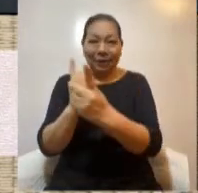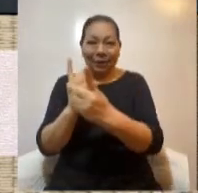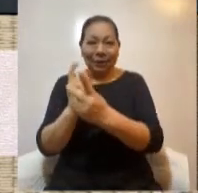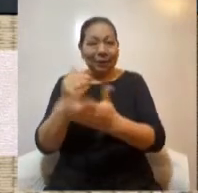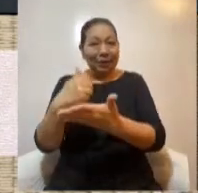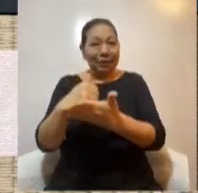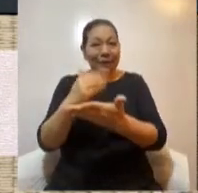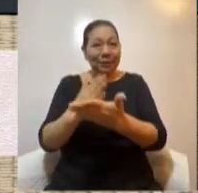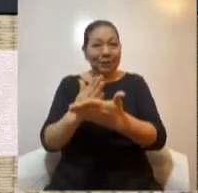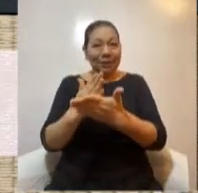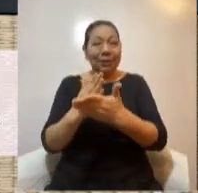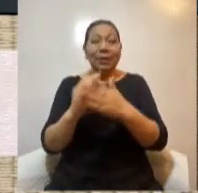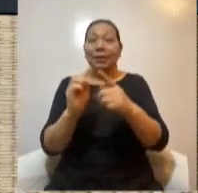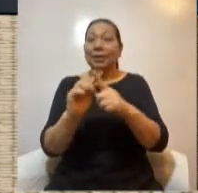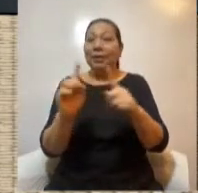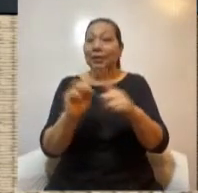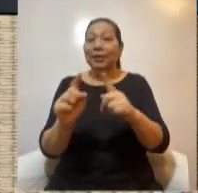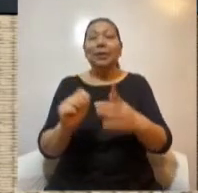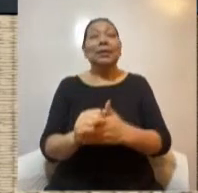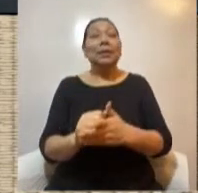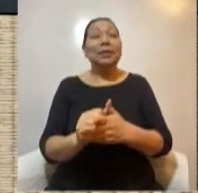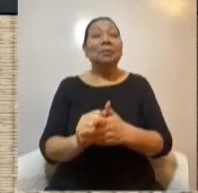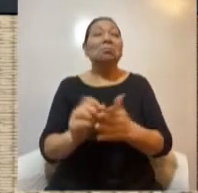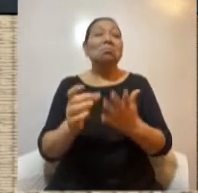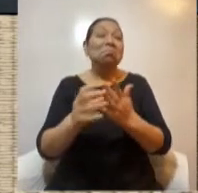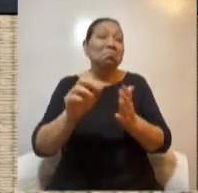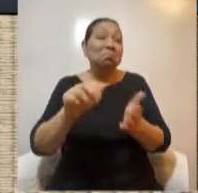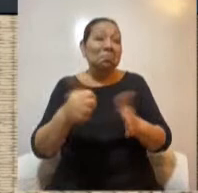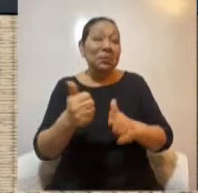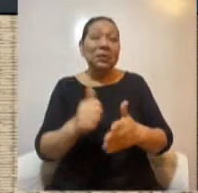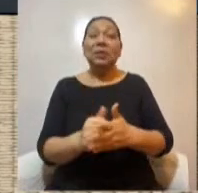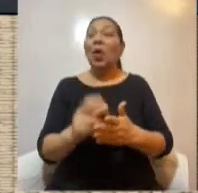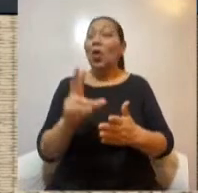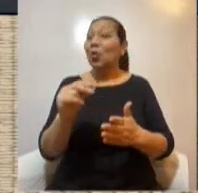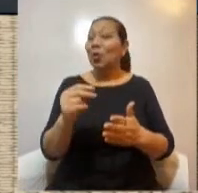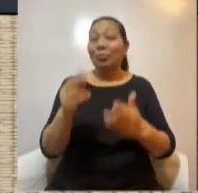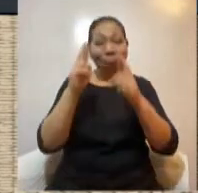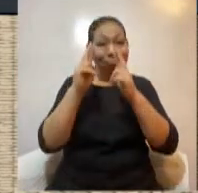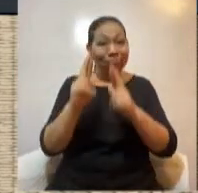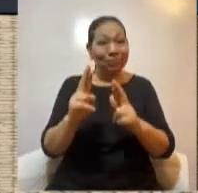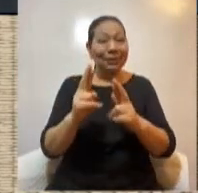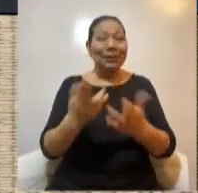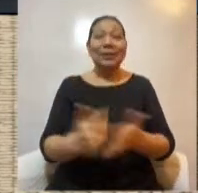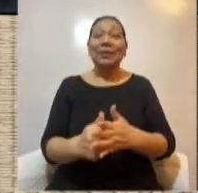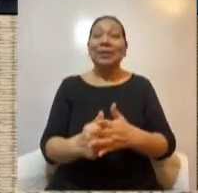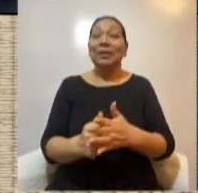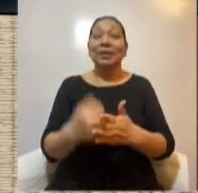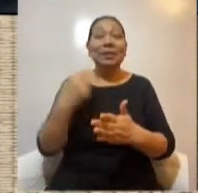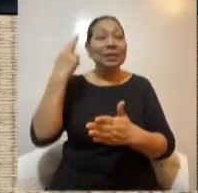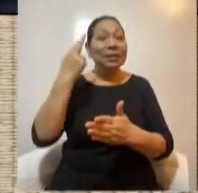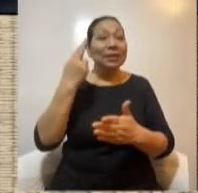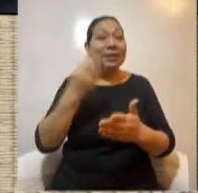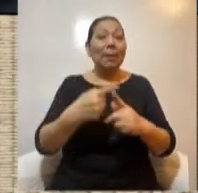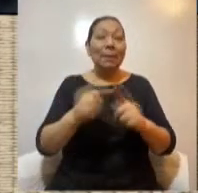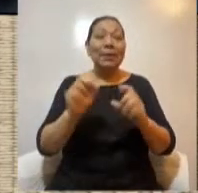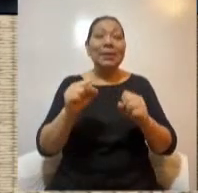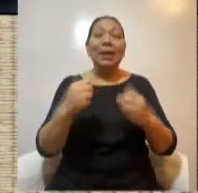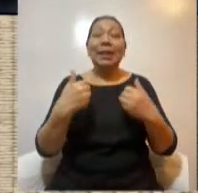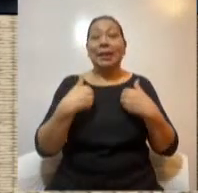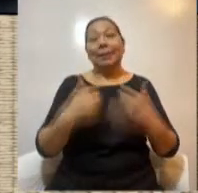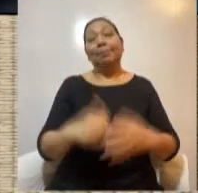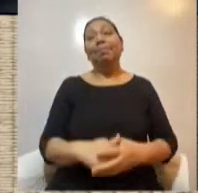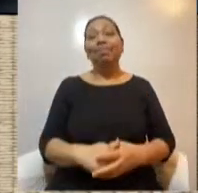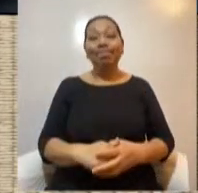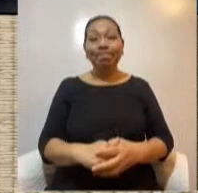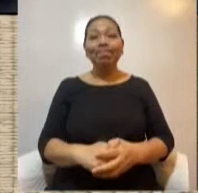había un reparto de bienes diferente, pensión por viudez, que no obedecía a criterios racionales.